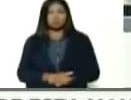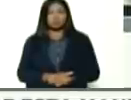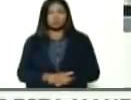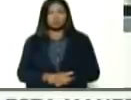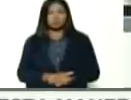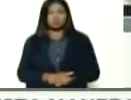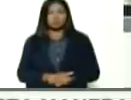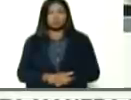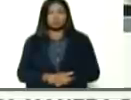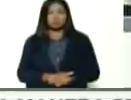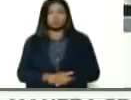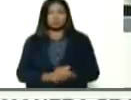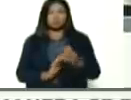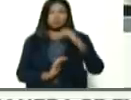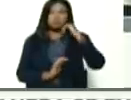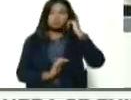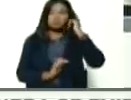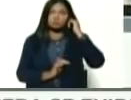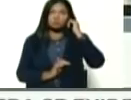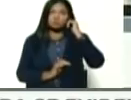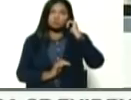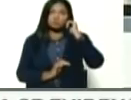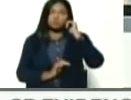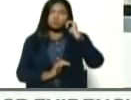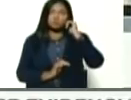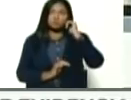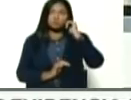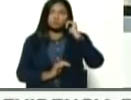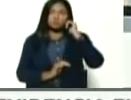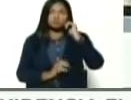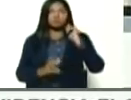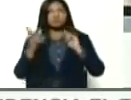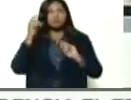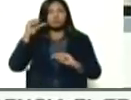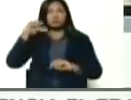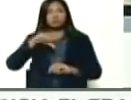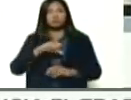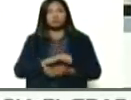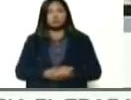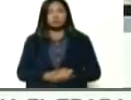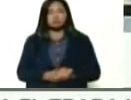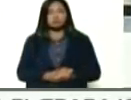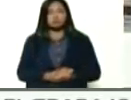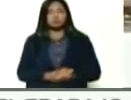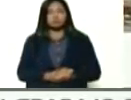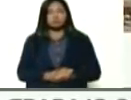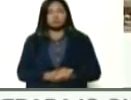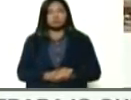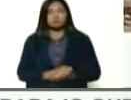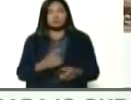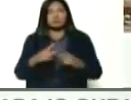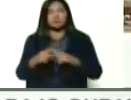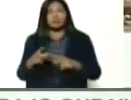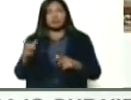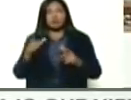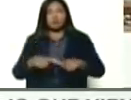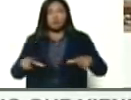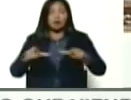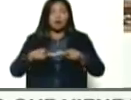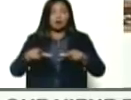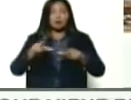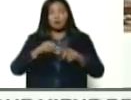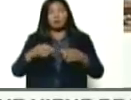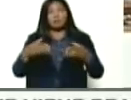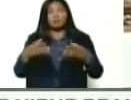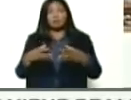hotel alba caracas qué estamos en el gran salón en lo que en algún momento fue un centro de grandes reuniones